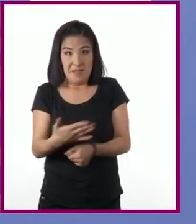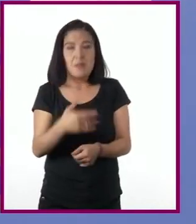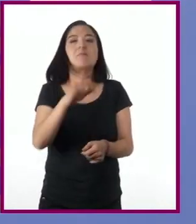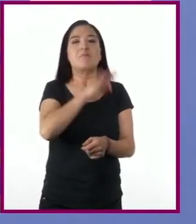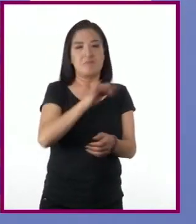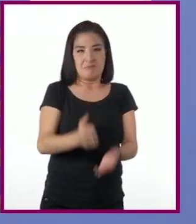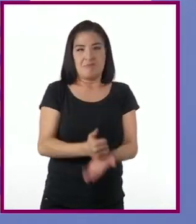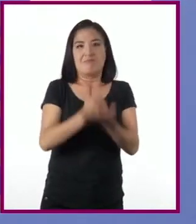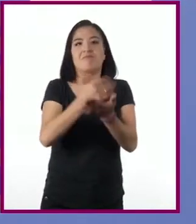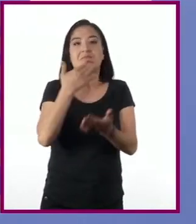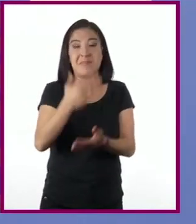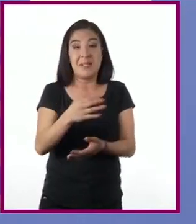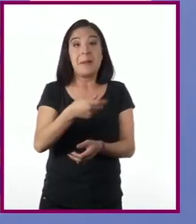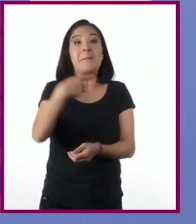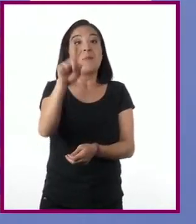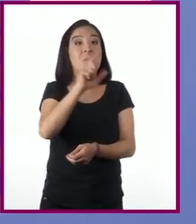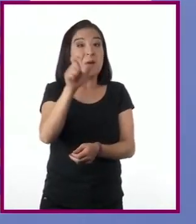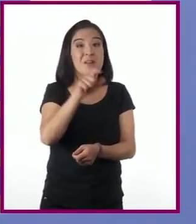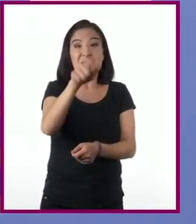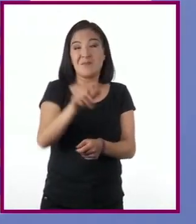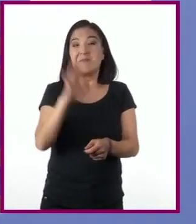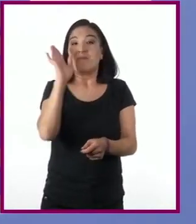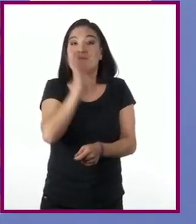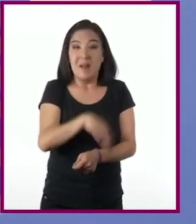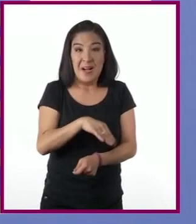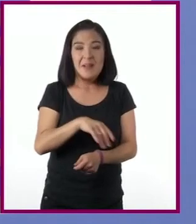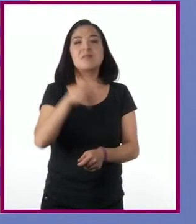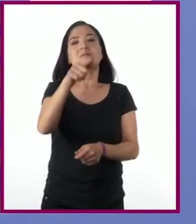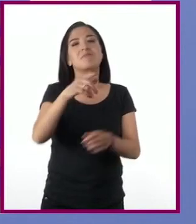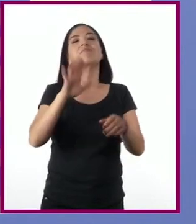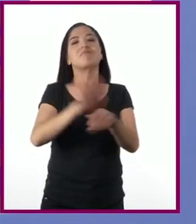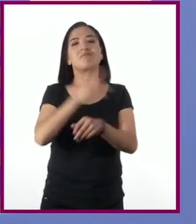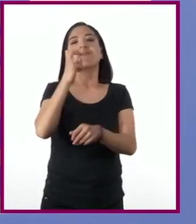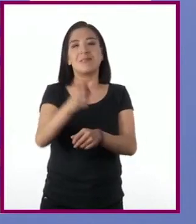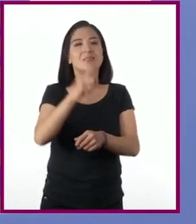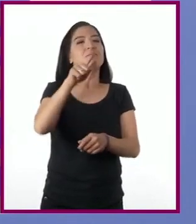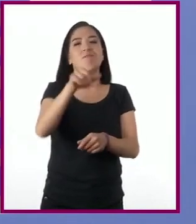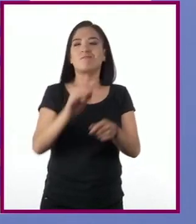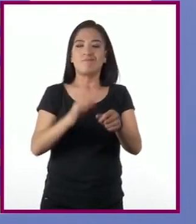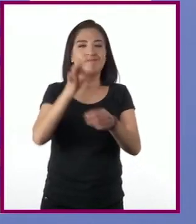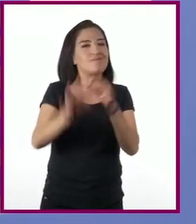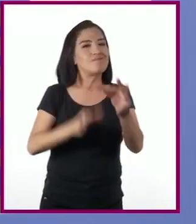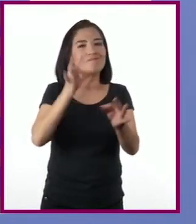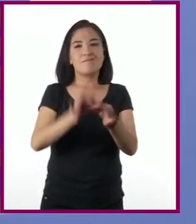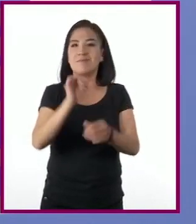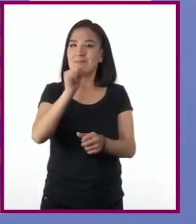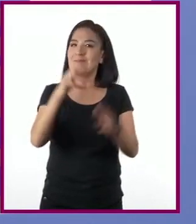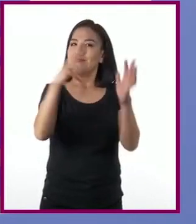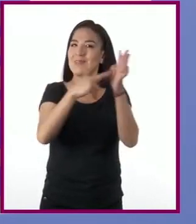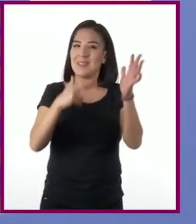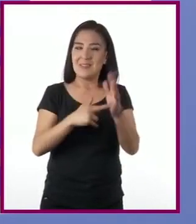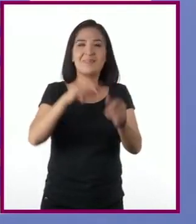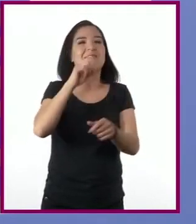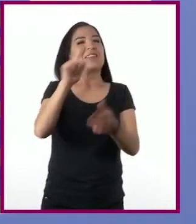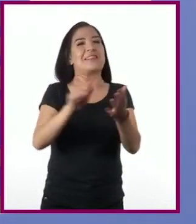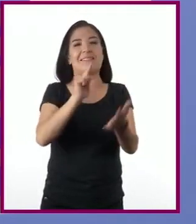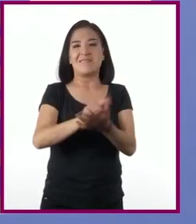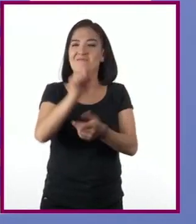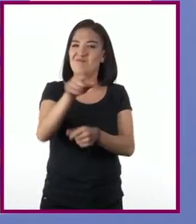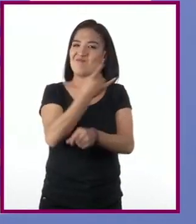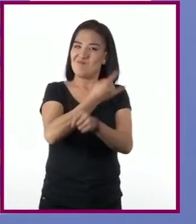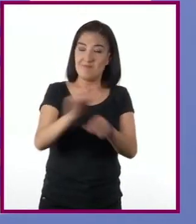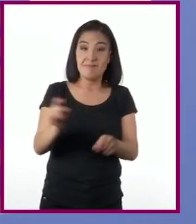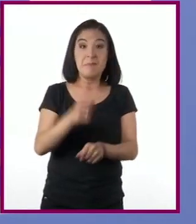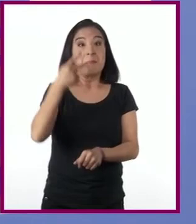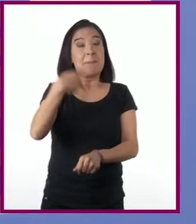sí, recuerden que las sanciones son consecuencias que suceden al no acatar las reglas o las leyes, pero de ninguna manera